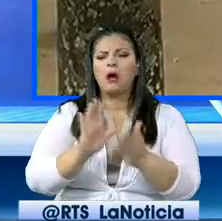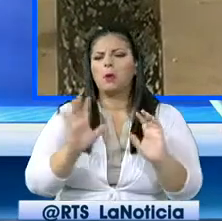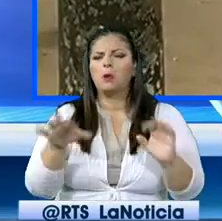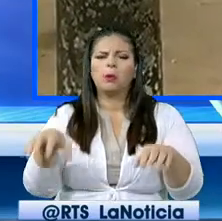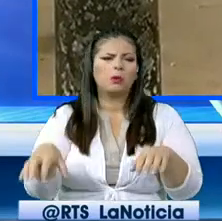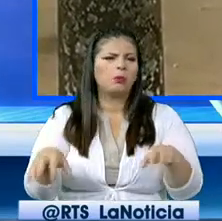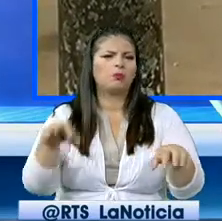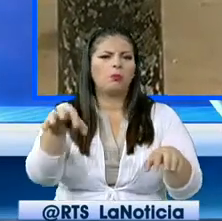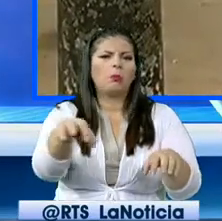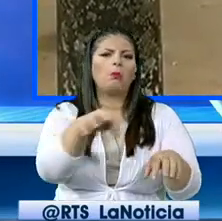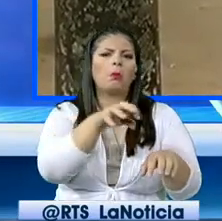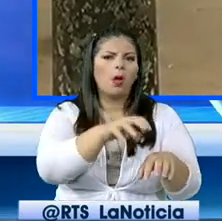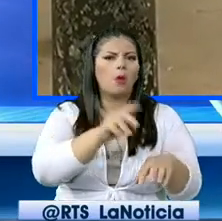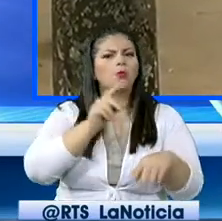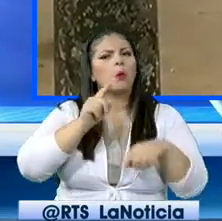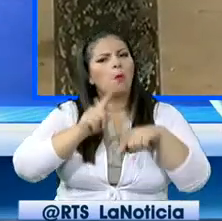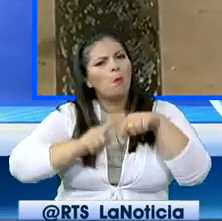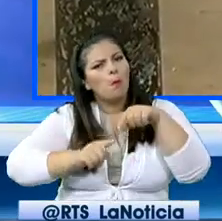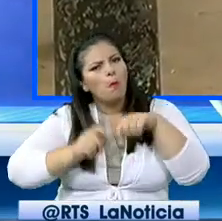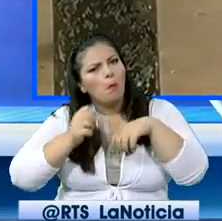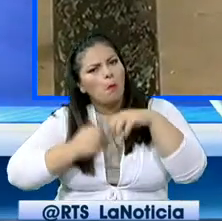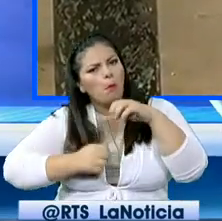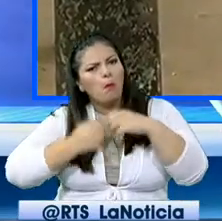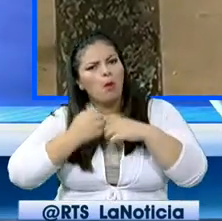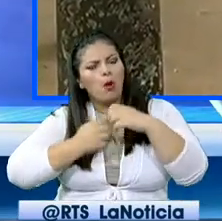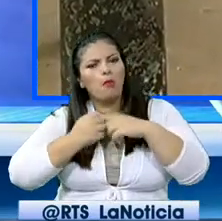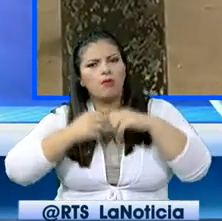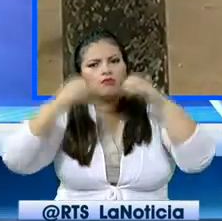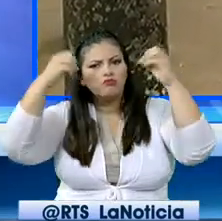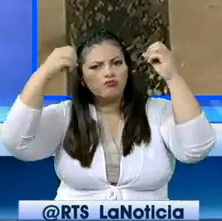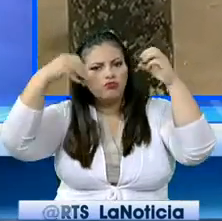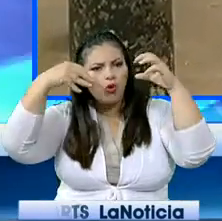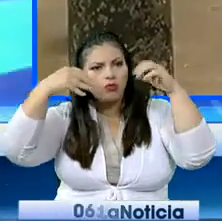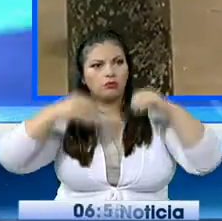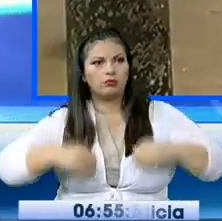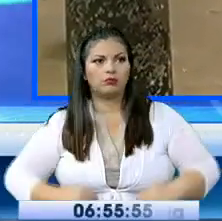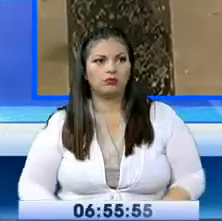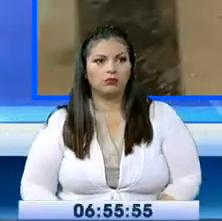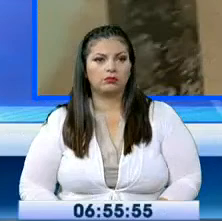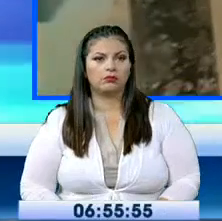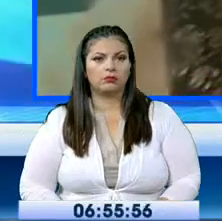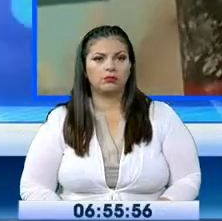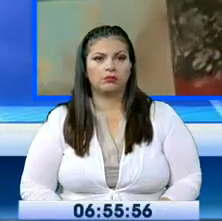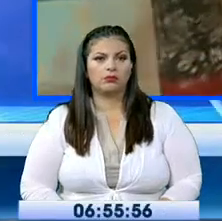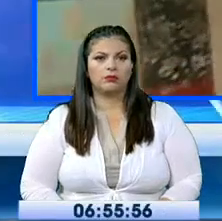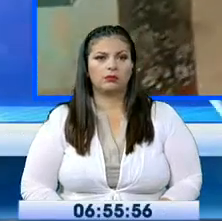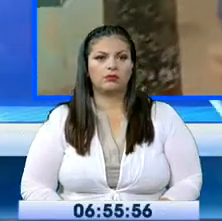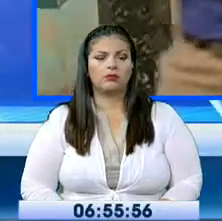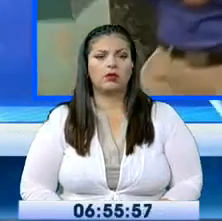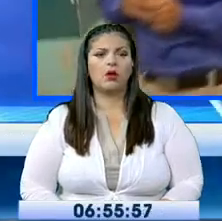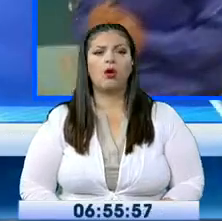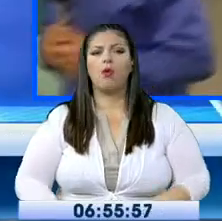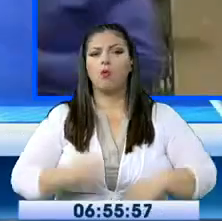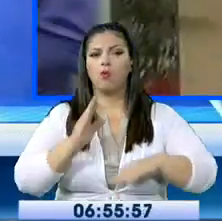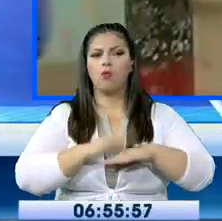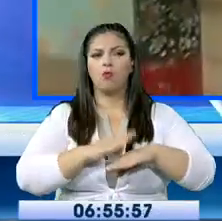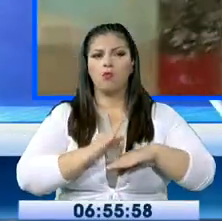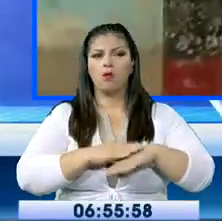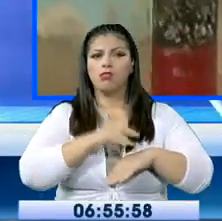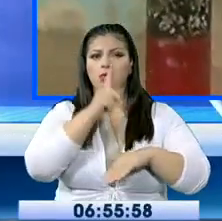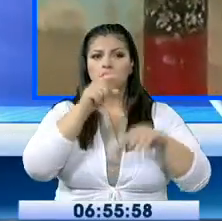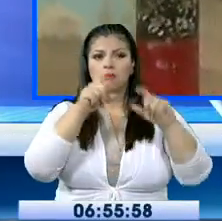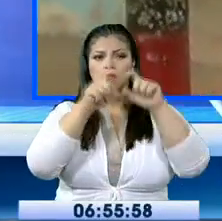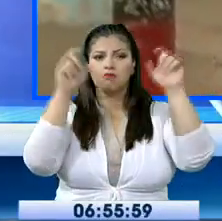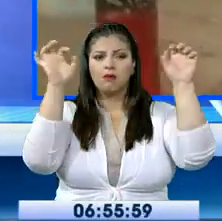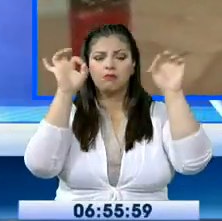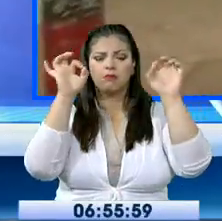hay, diría yo que la eléctrica debería desplazar brigadas, si cabe el término,